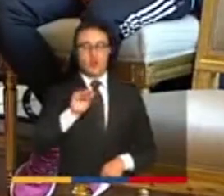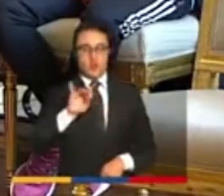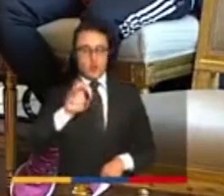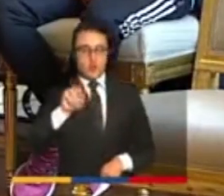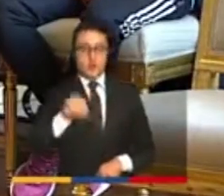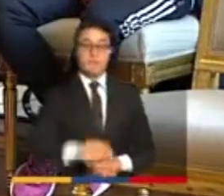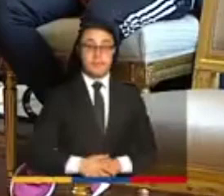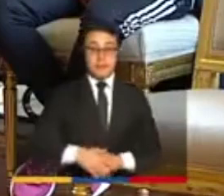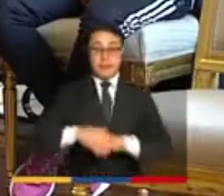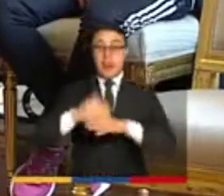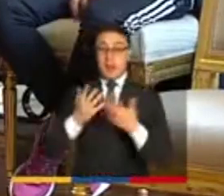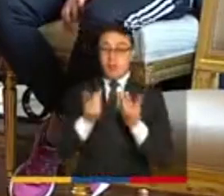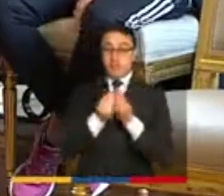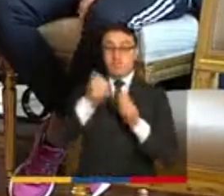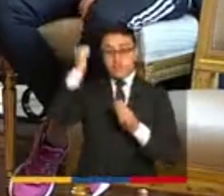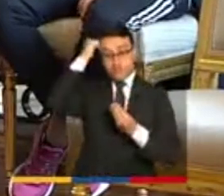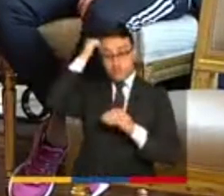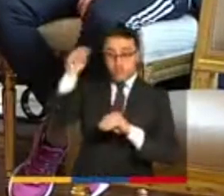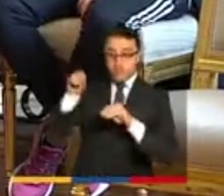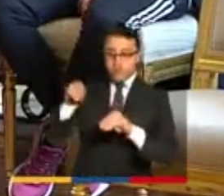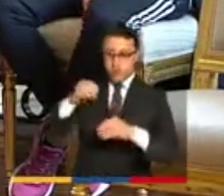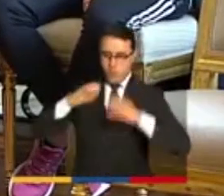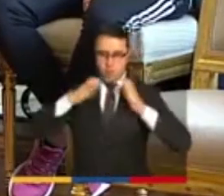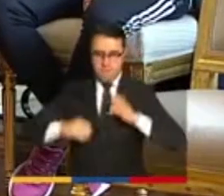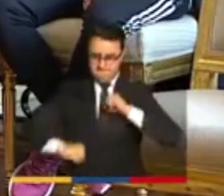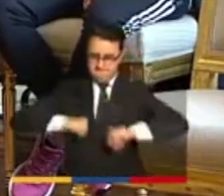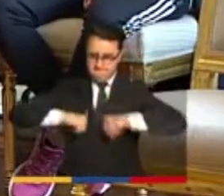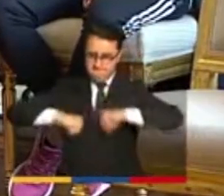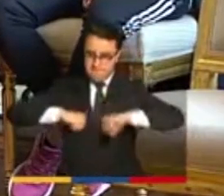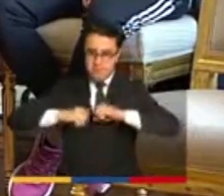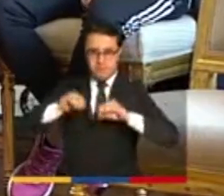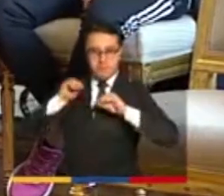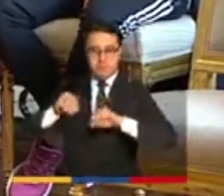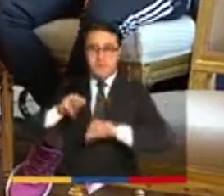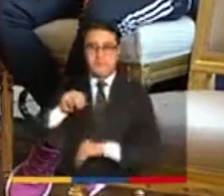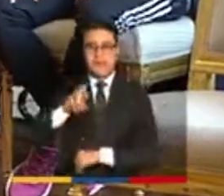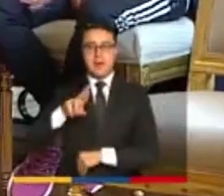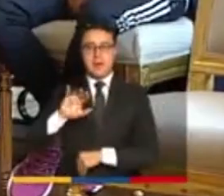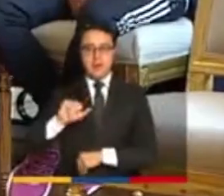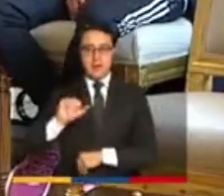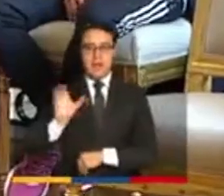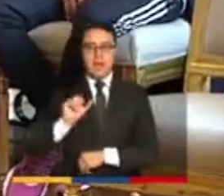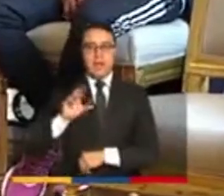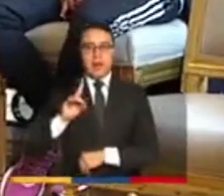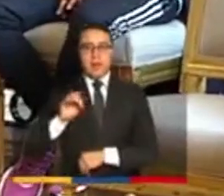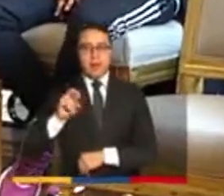Preparadora física, Viviana Cardona Valencia. Allá.